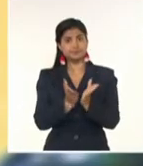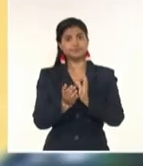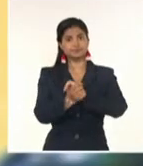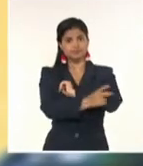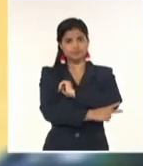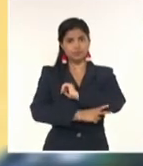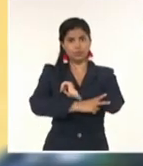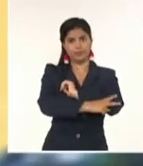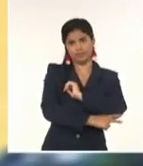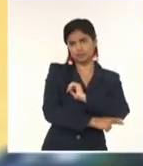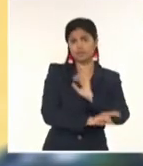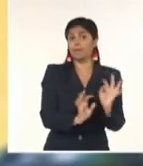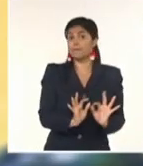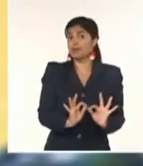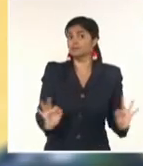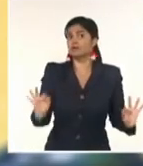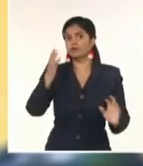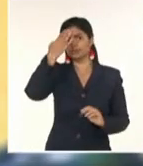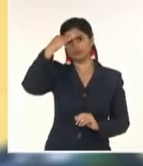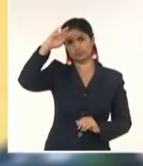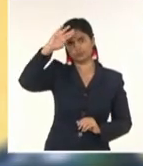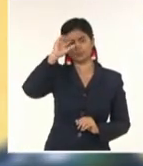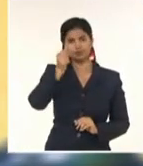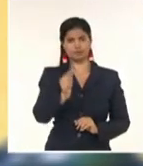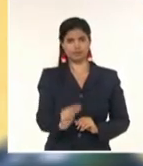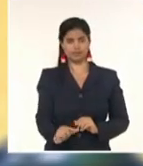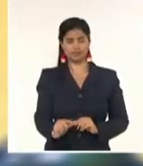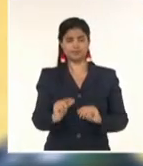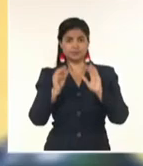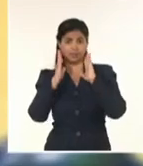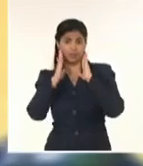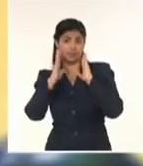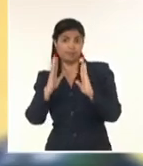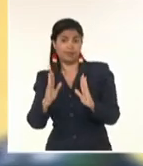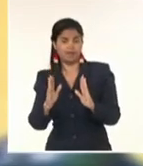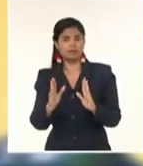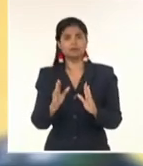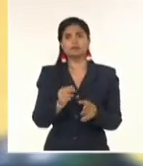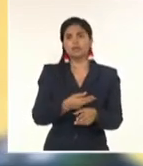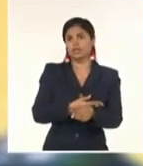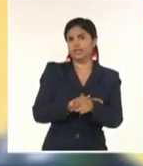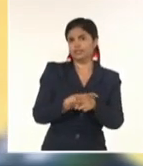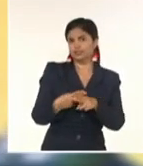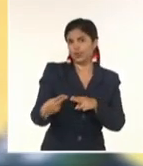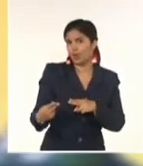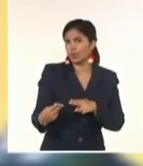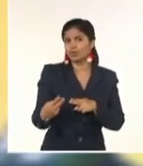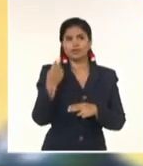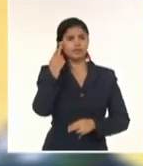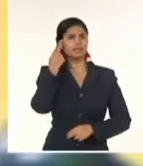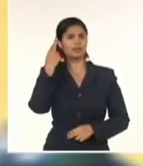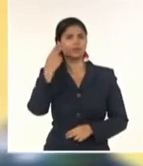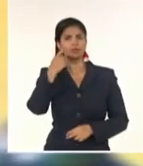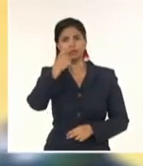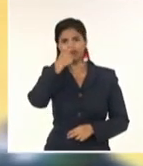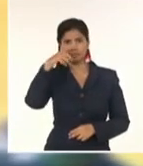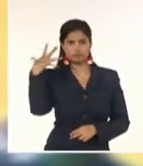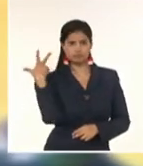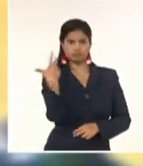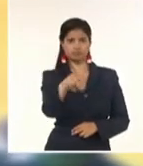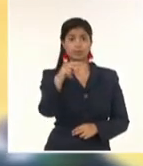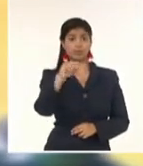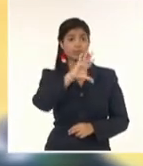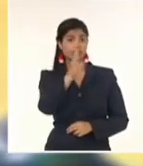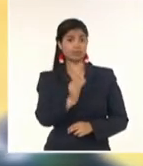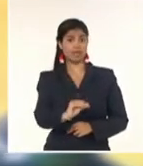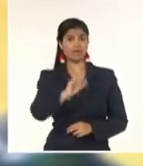Italia. El foro centra su agenda en el reconocimiento y la reivindicación del legado histórico y cultural de la presencia africana en Cuba,